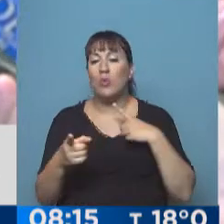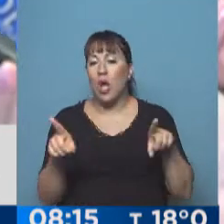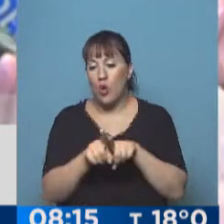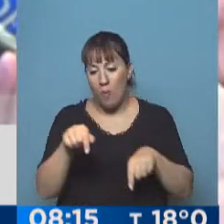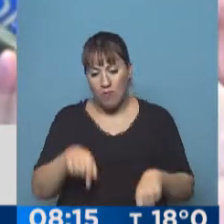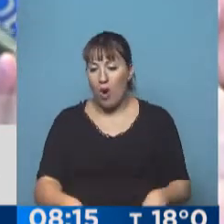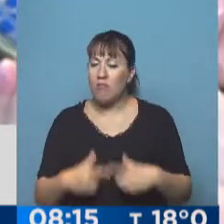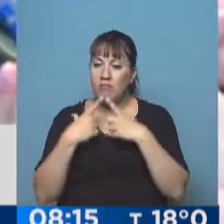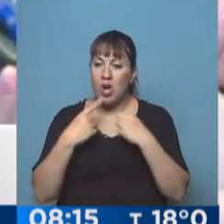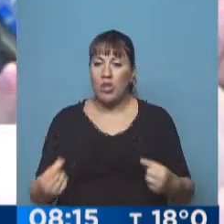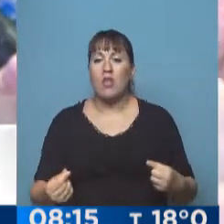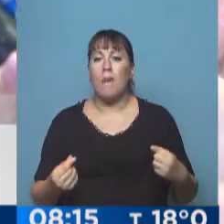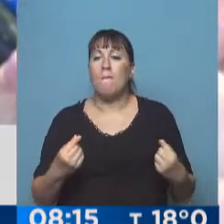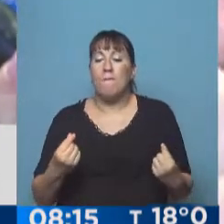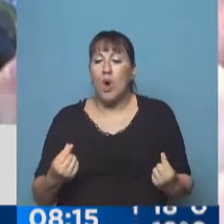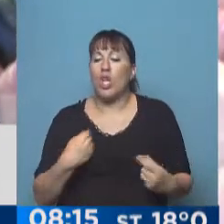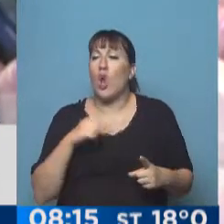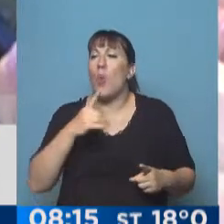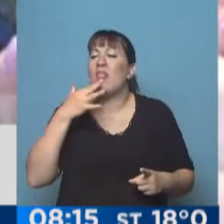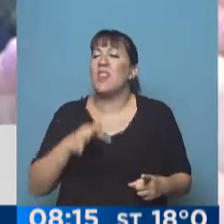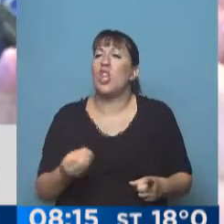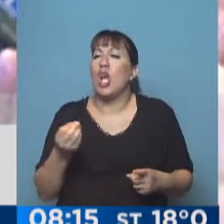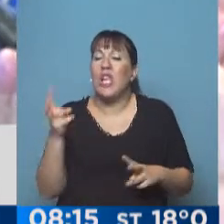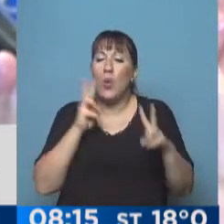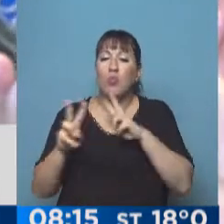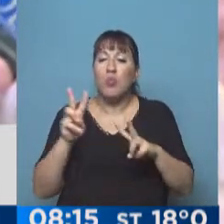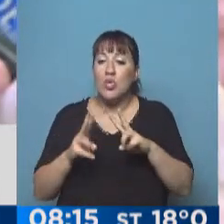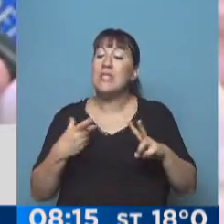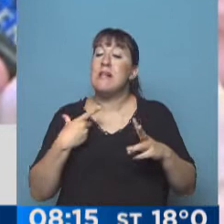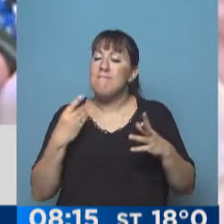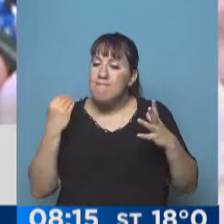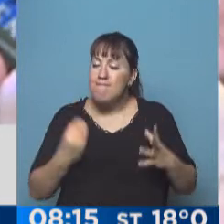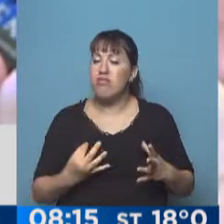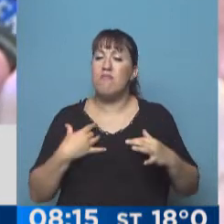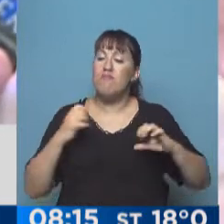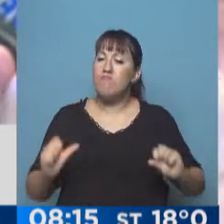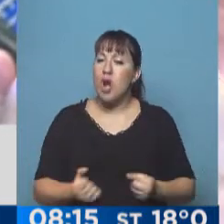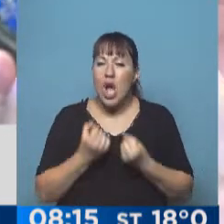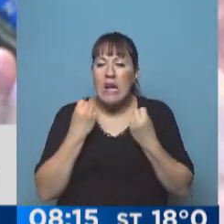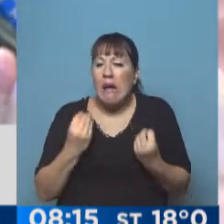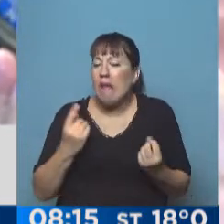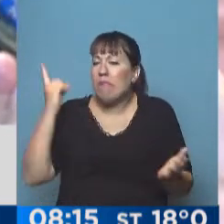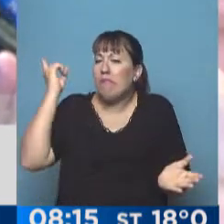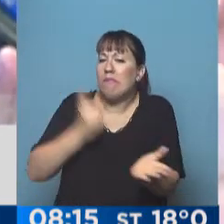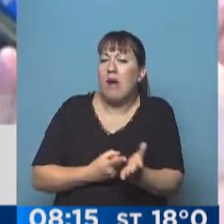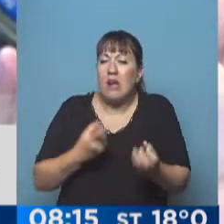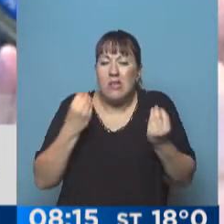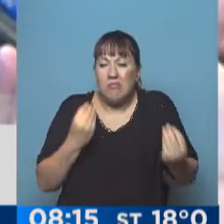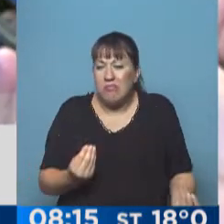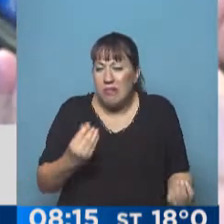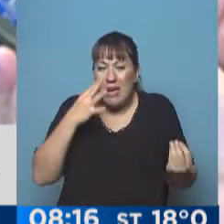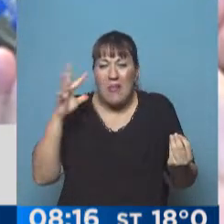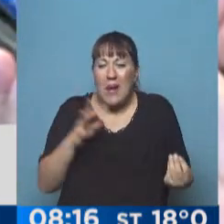porque no terminamos de entender que lo que se busca y lo que más bronca da es que tiene que hacer este fallo en el medio de una